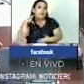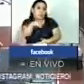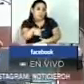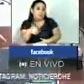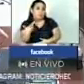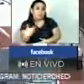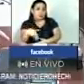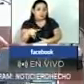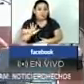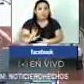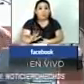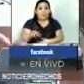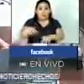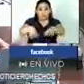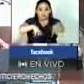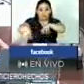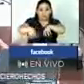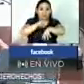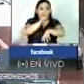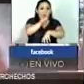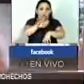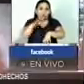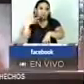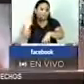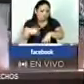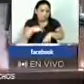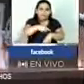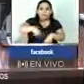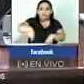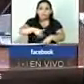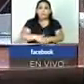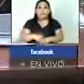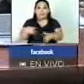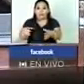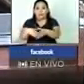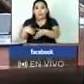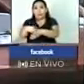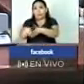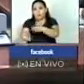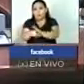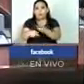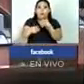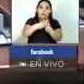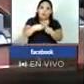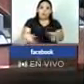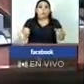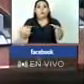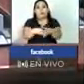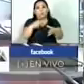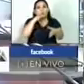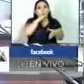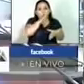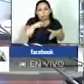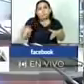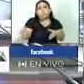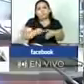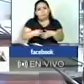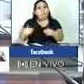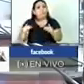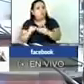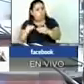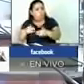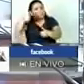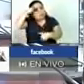casos en los 14 departamentos. Diputados de Arena y del FMLN también apoyan la